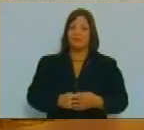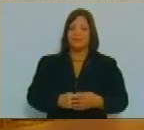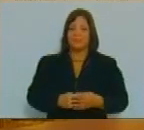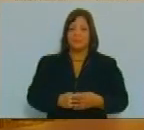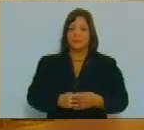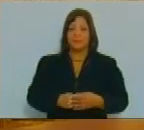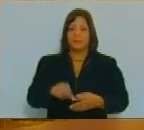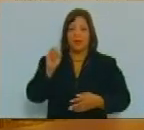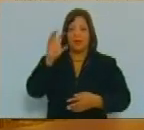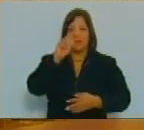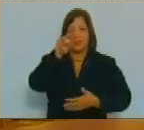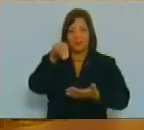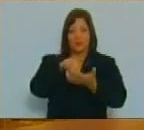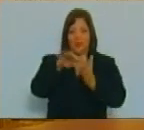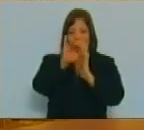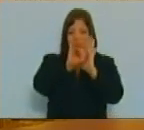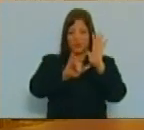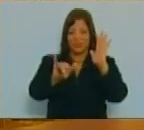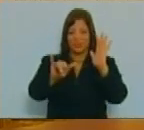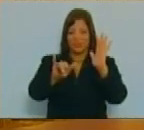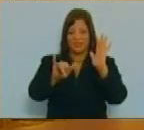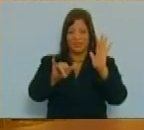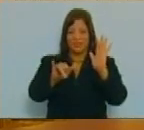a una asamblea nacional constituyente